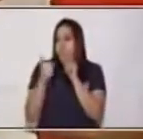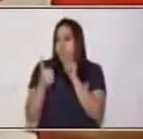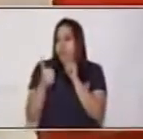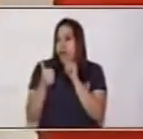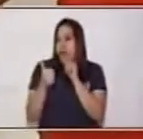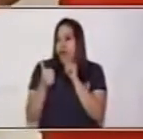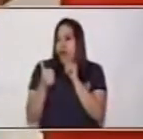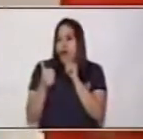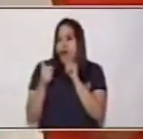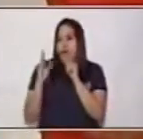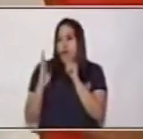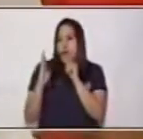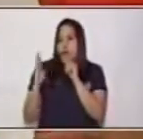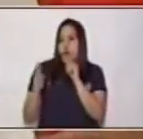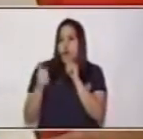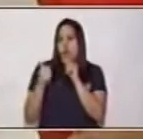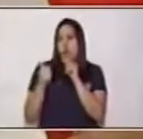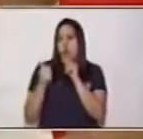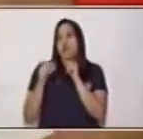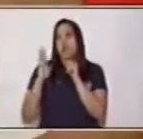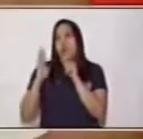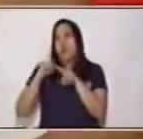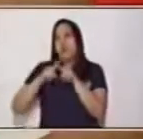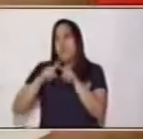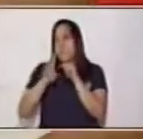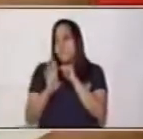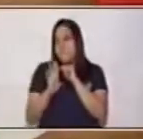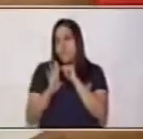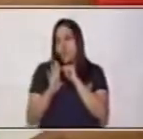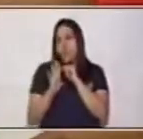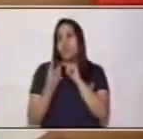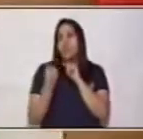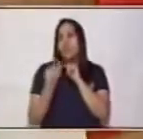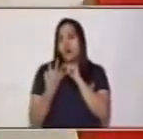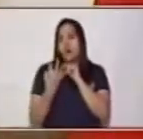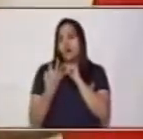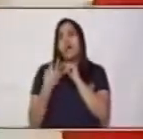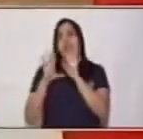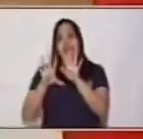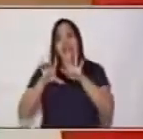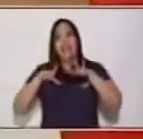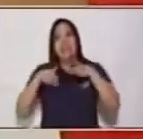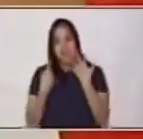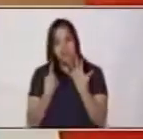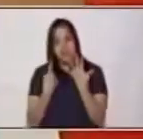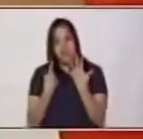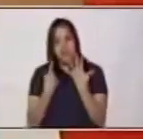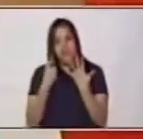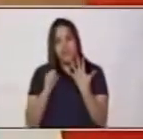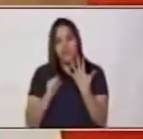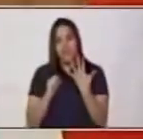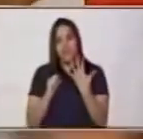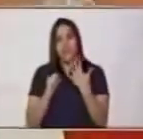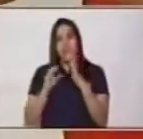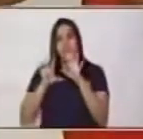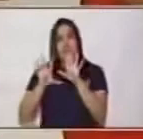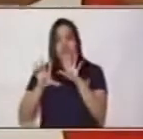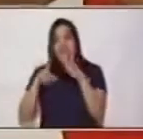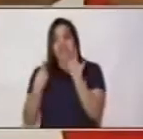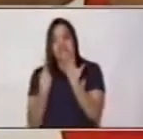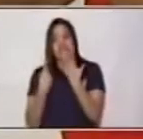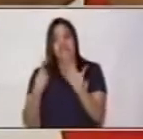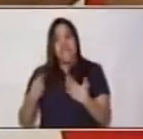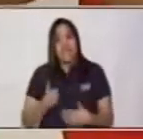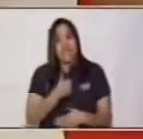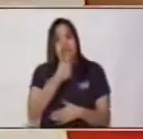al cuadrado. Entonces sería 4 por 4, 16. A, y las